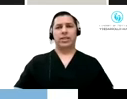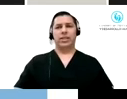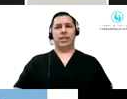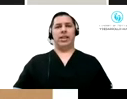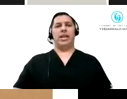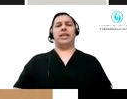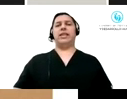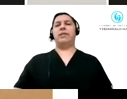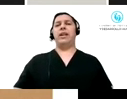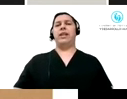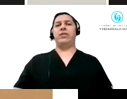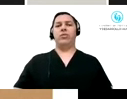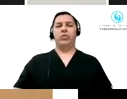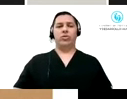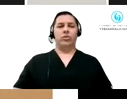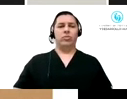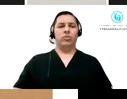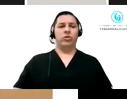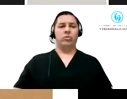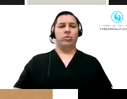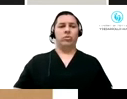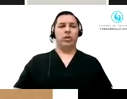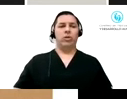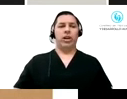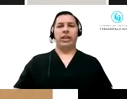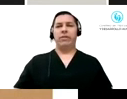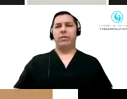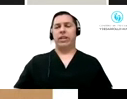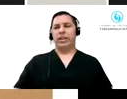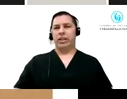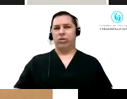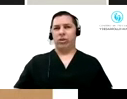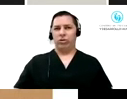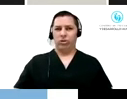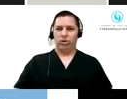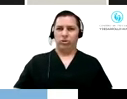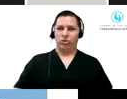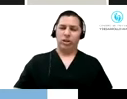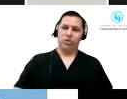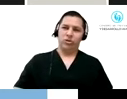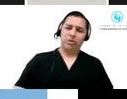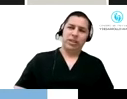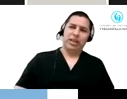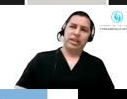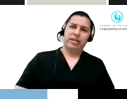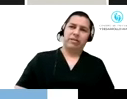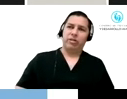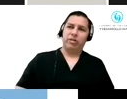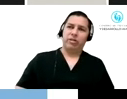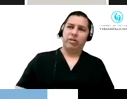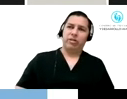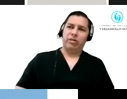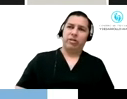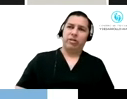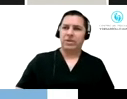más. Esas imágenes son muy evocativas, ¿verdad? En los discursos de los hombres que ya